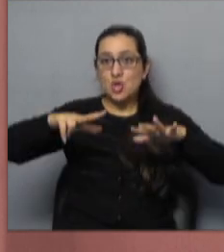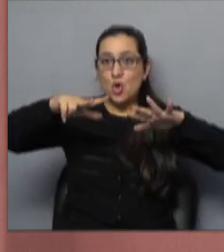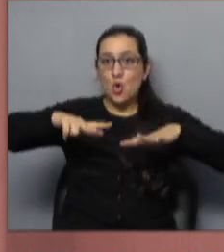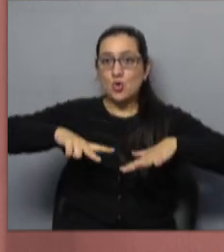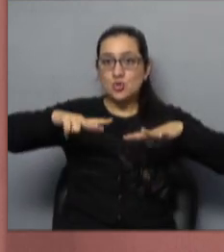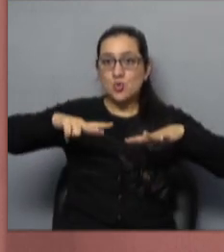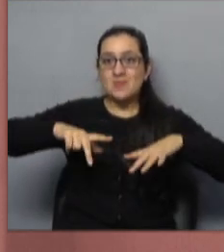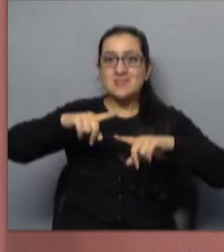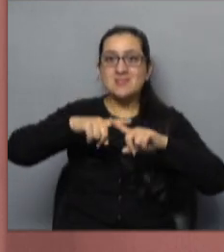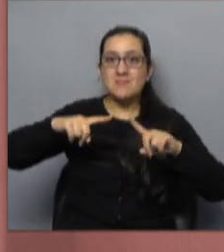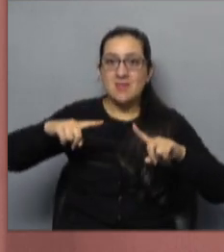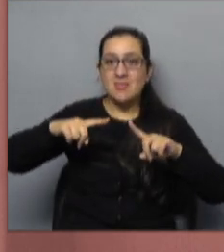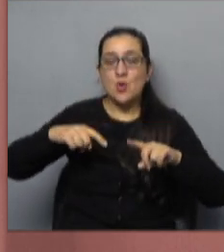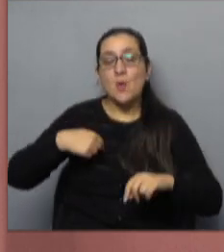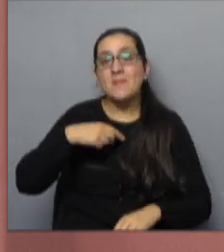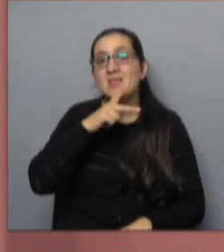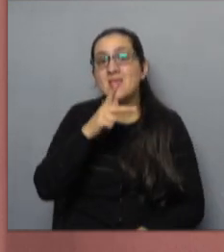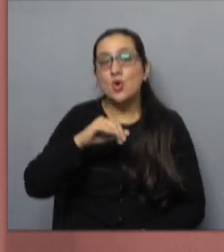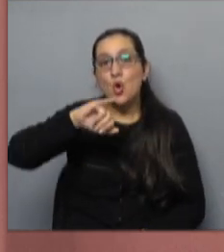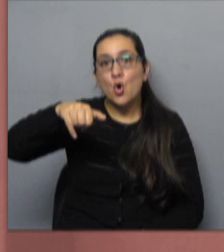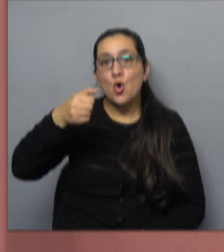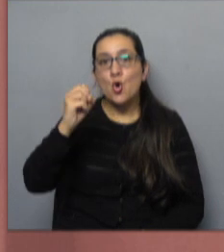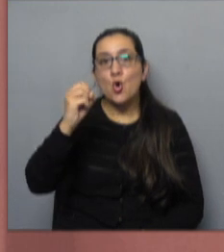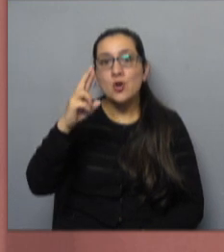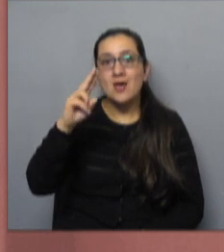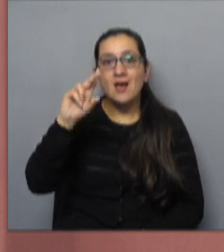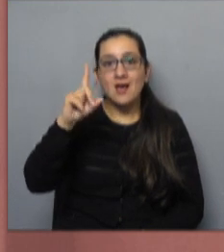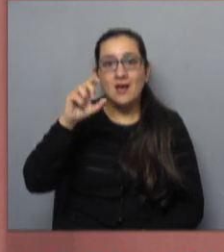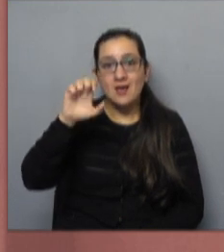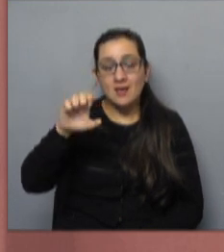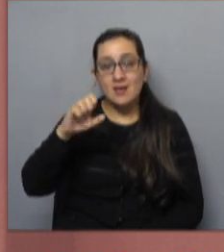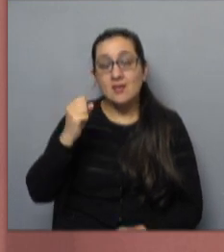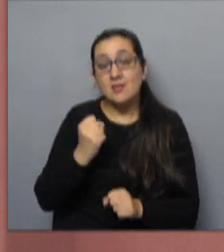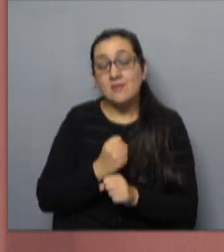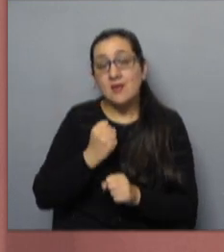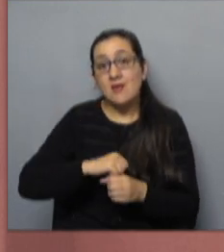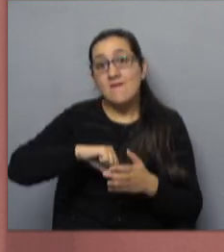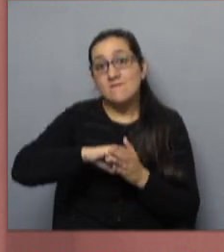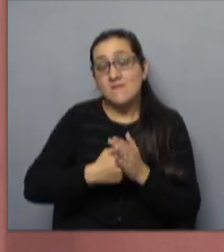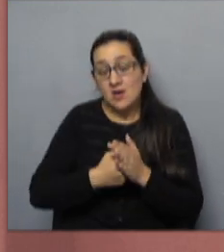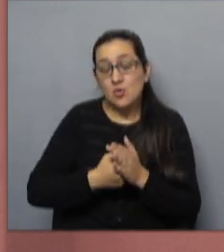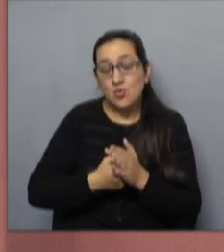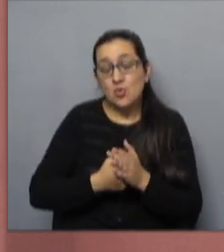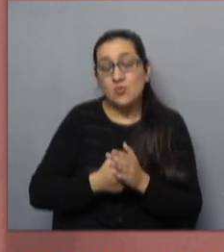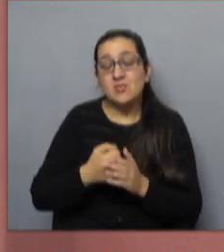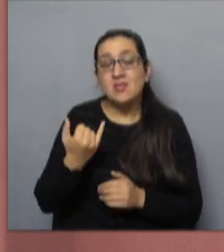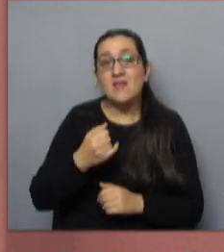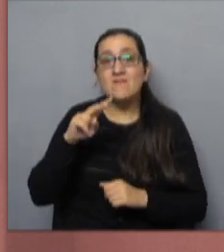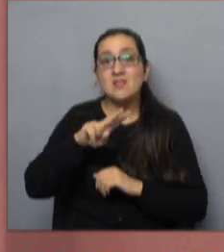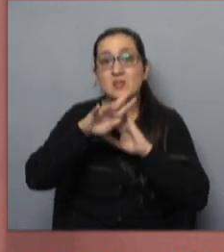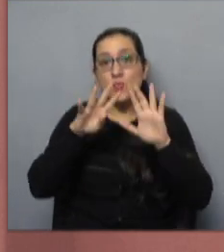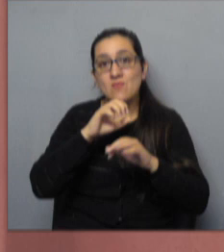meses y medio. Mi hijo era Jorge Oscar Ogando, empleado del Banco Provincia, tenía 29